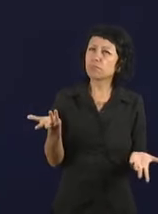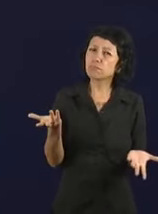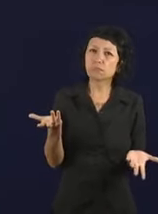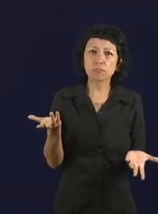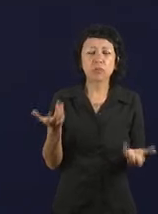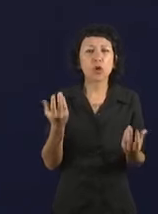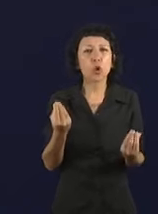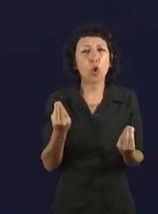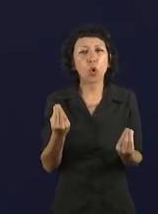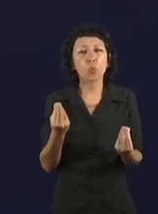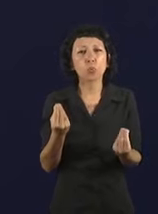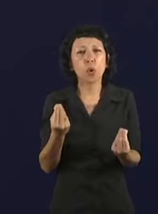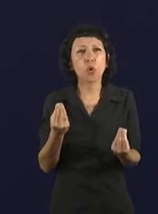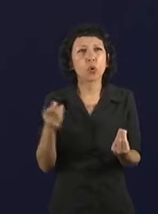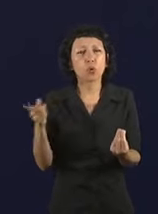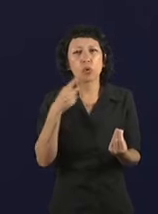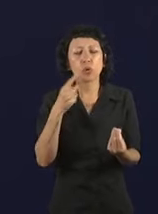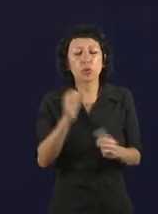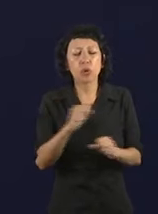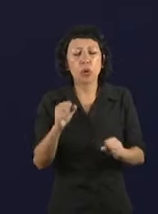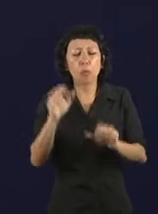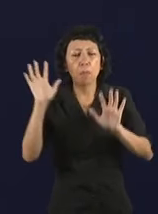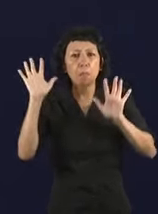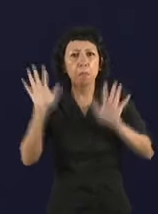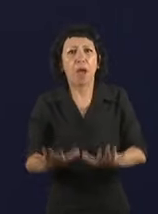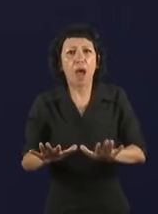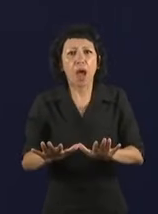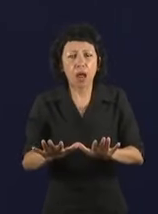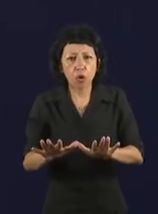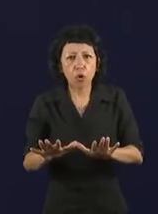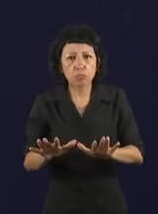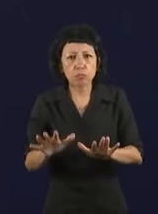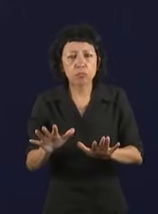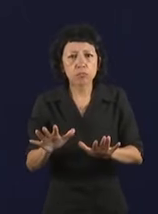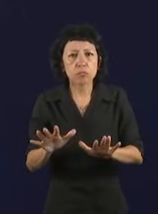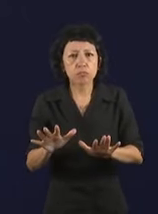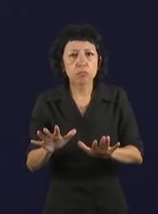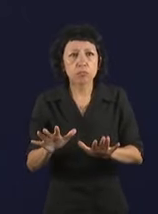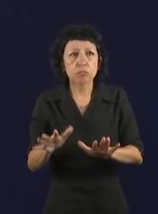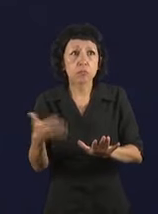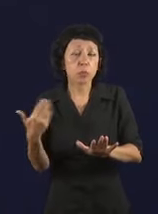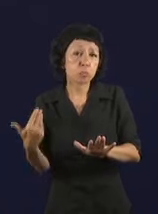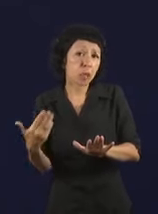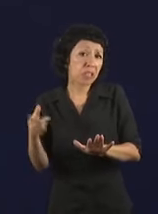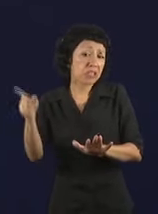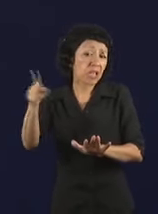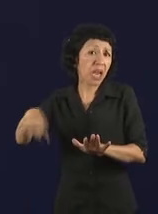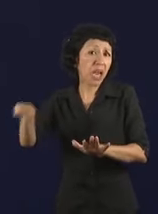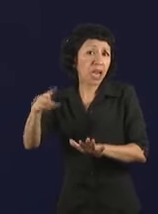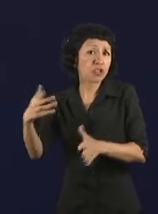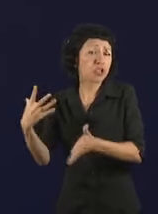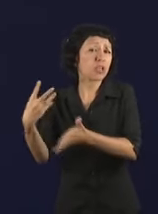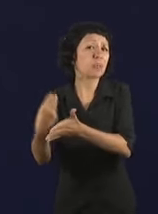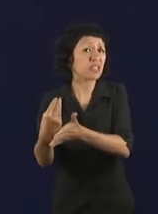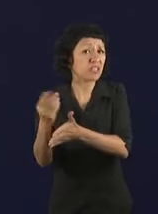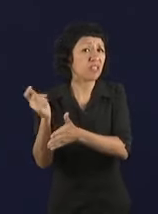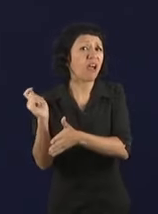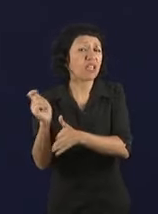definición de hacer un paro probablemente ellos representen a mucha de la gente que ha votado este